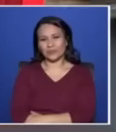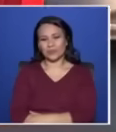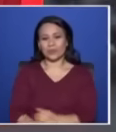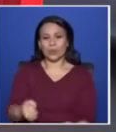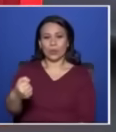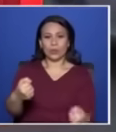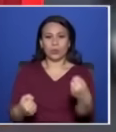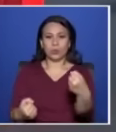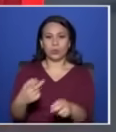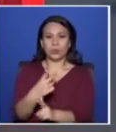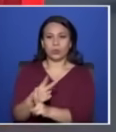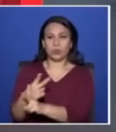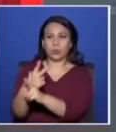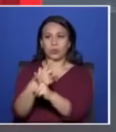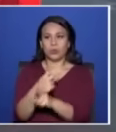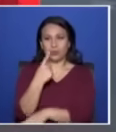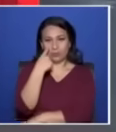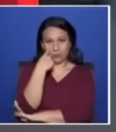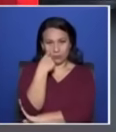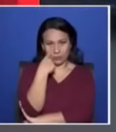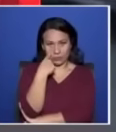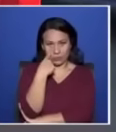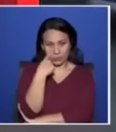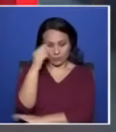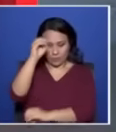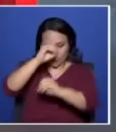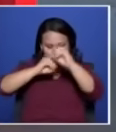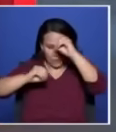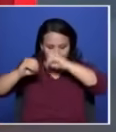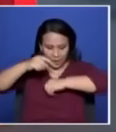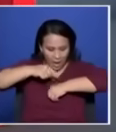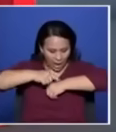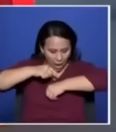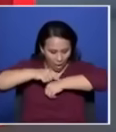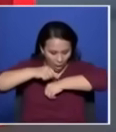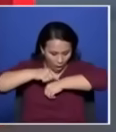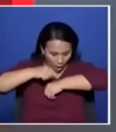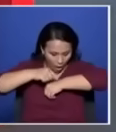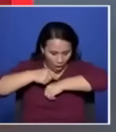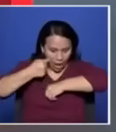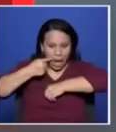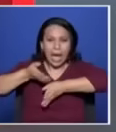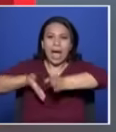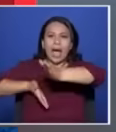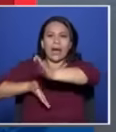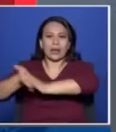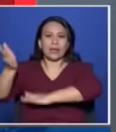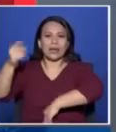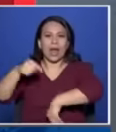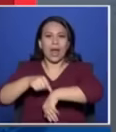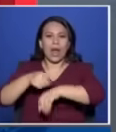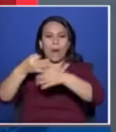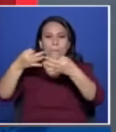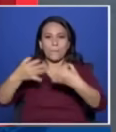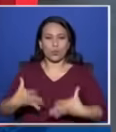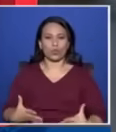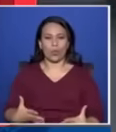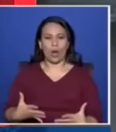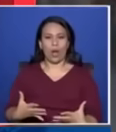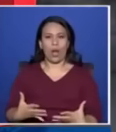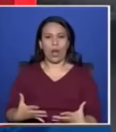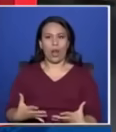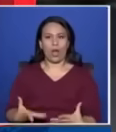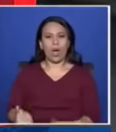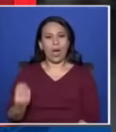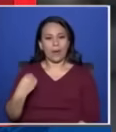Manejar con precaución y observar el reloj para llegar a su destino a la hora puntual es lo que